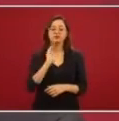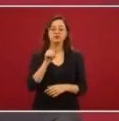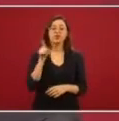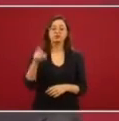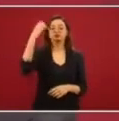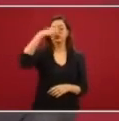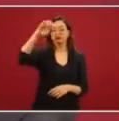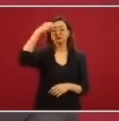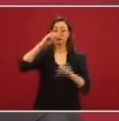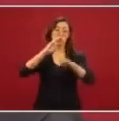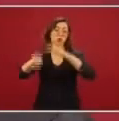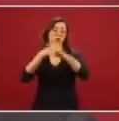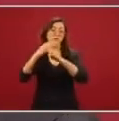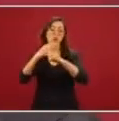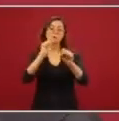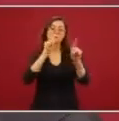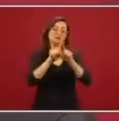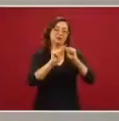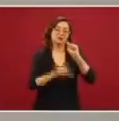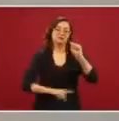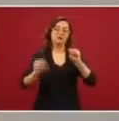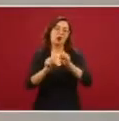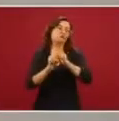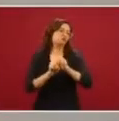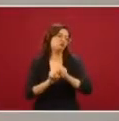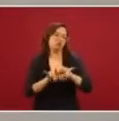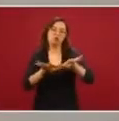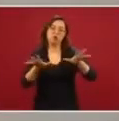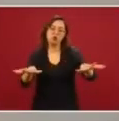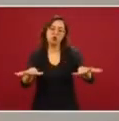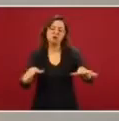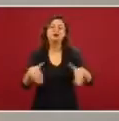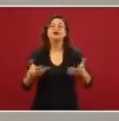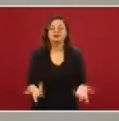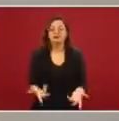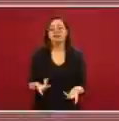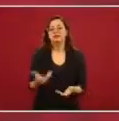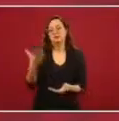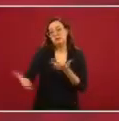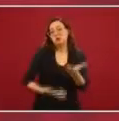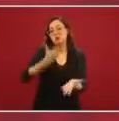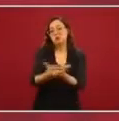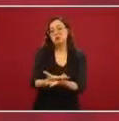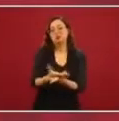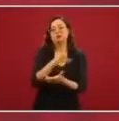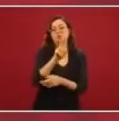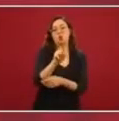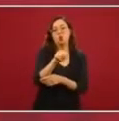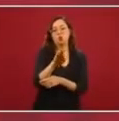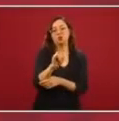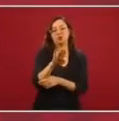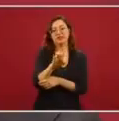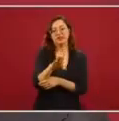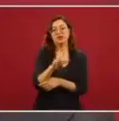en el mundo y en méxico de alcance comunitario y lo que ofreció y esto será canalizado por unicef a través de la